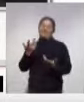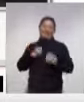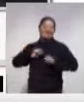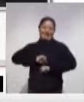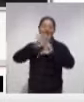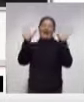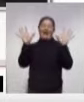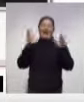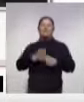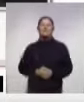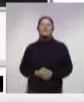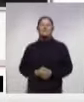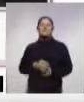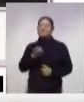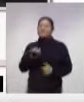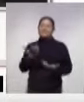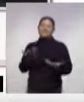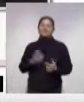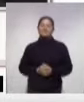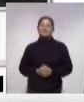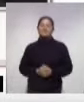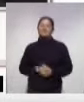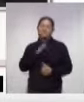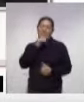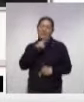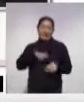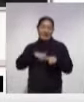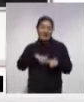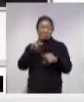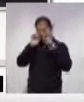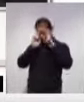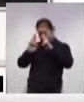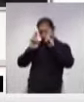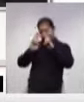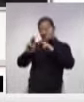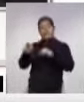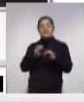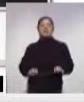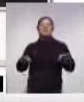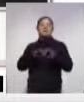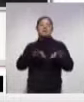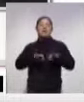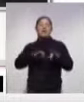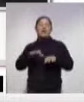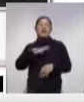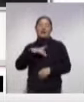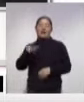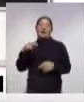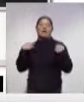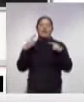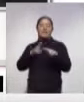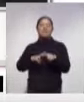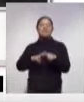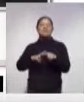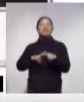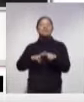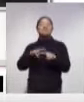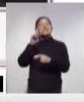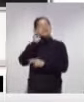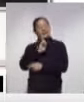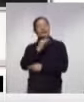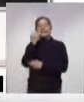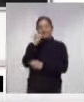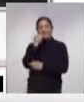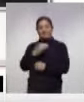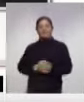supuesto, esta emisión no puede continuar sin reconocer el importante trabajo que realiza la maestra Miroslava. Bueno, pues